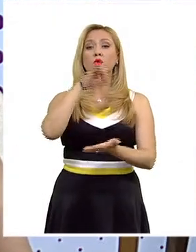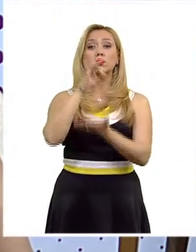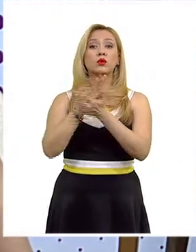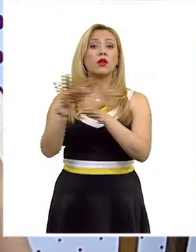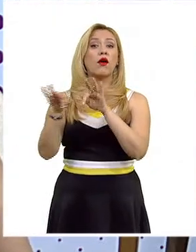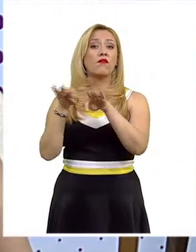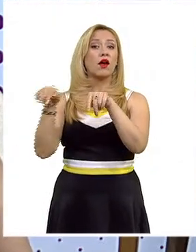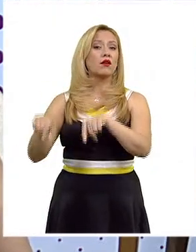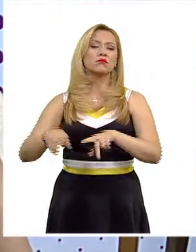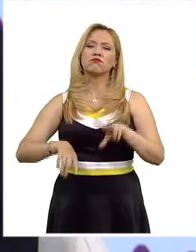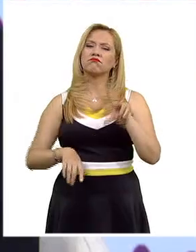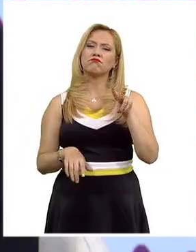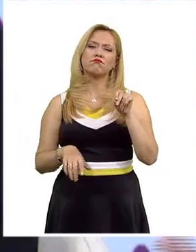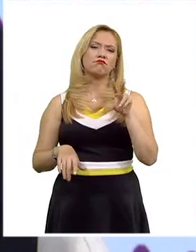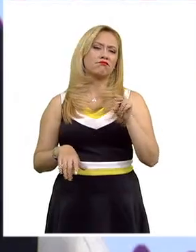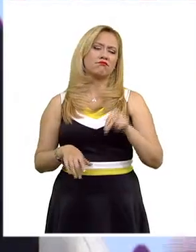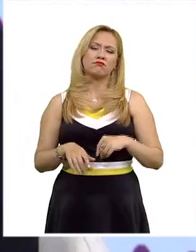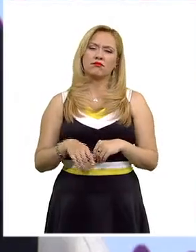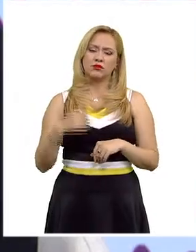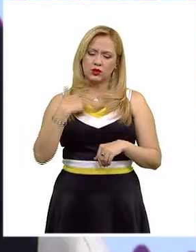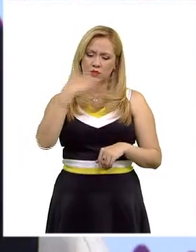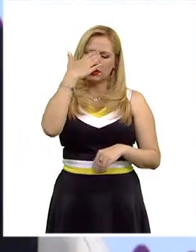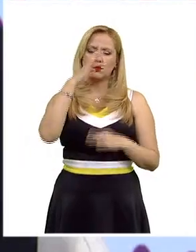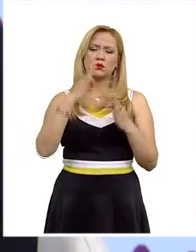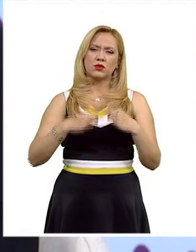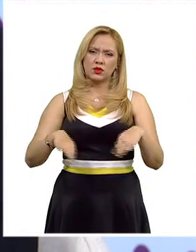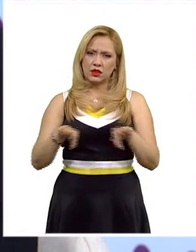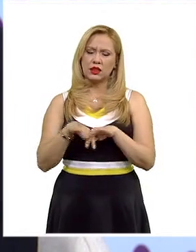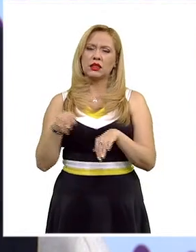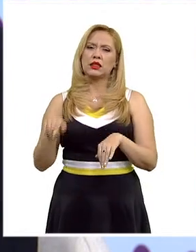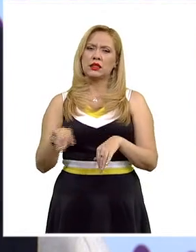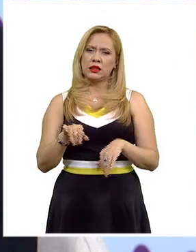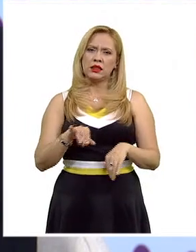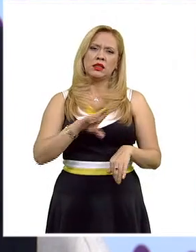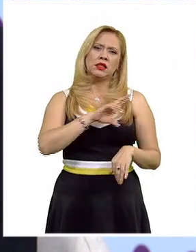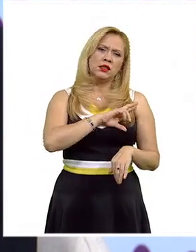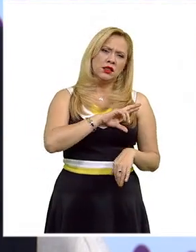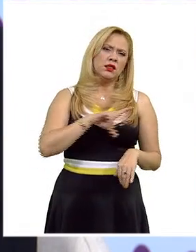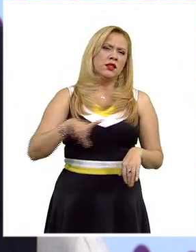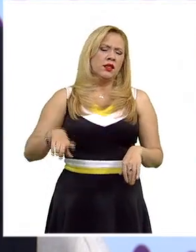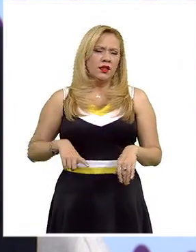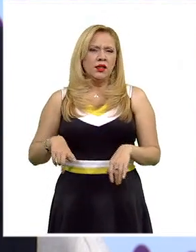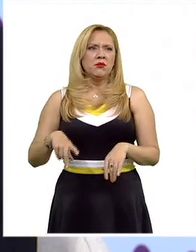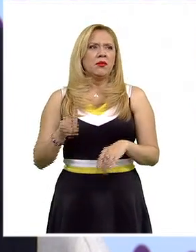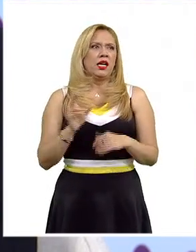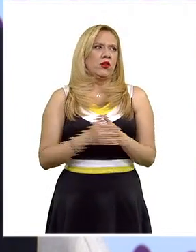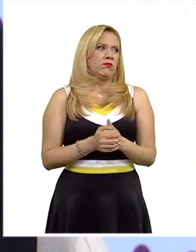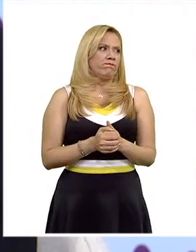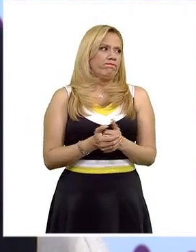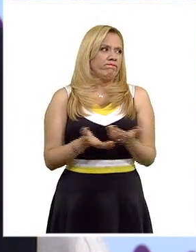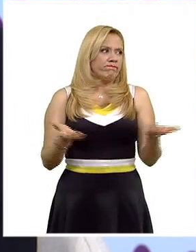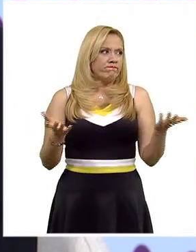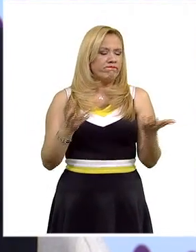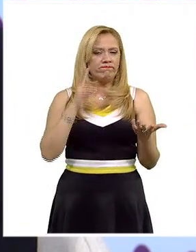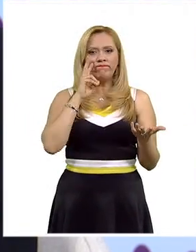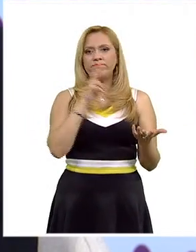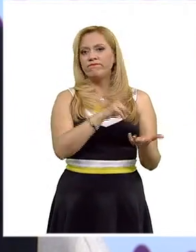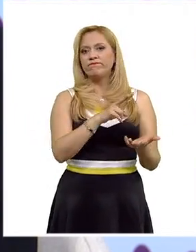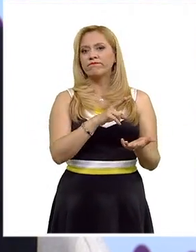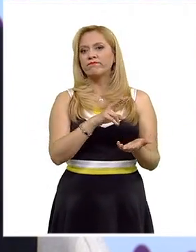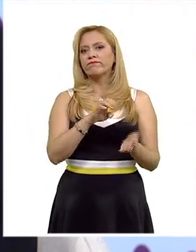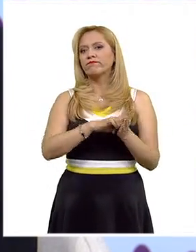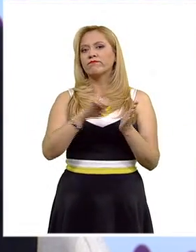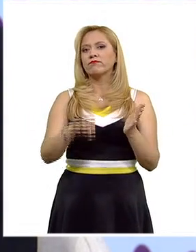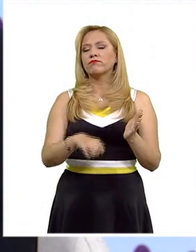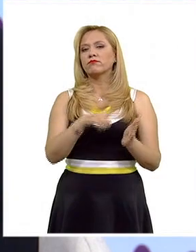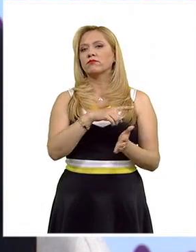que claro que es uno súper importante y puede ser en el sector público, en el sector privado, pero digo, vemos a las compañeras saliendo a